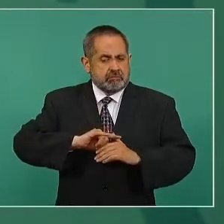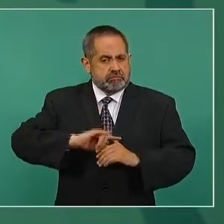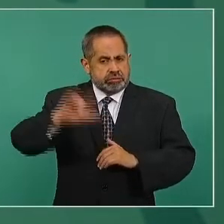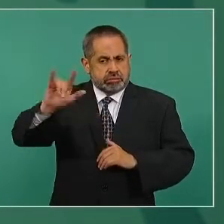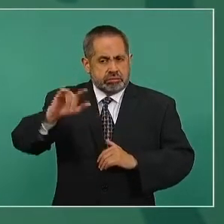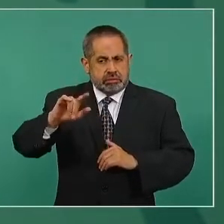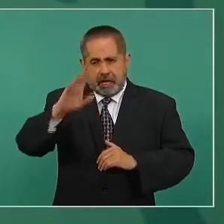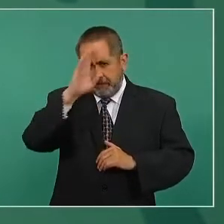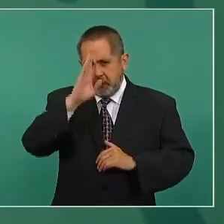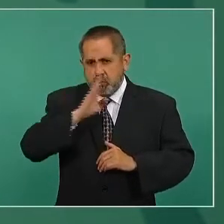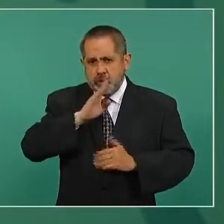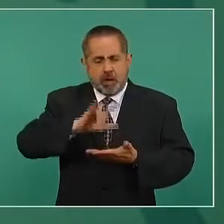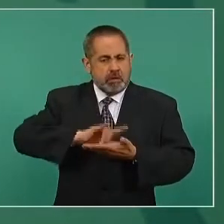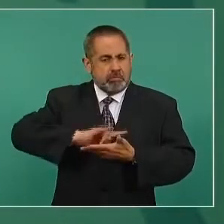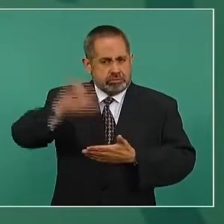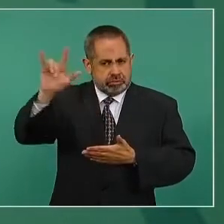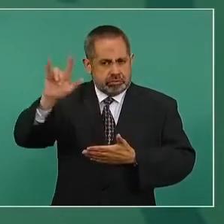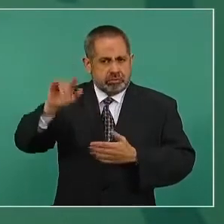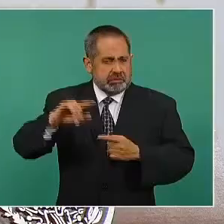al mediodía